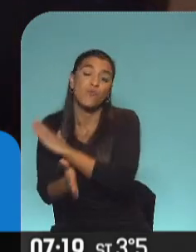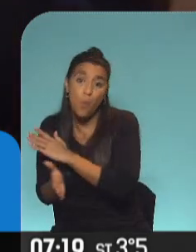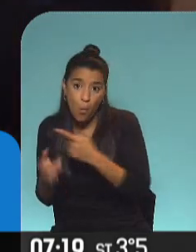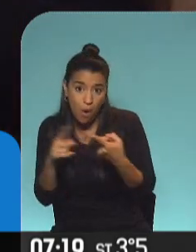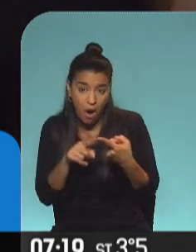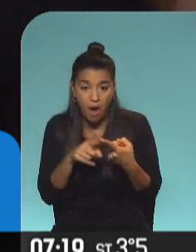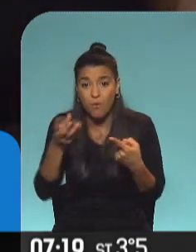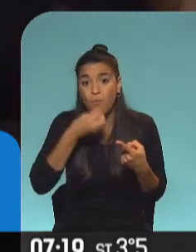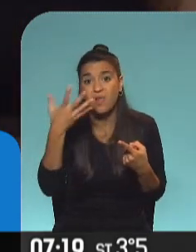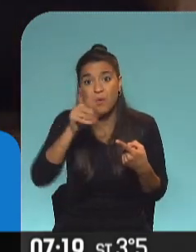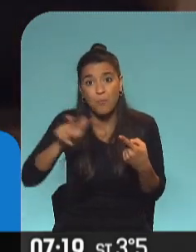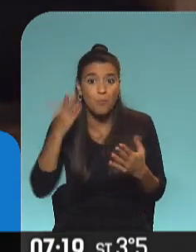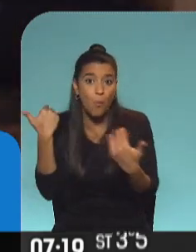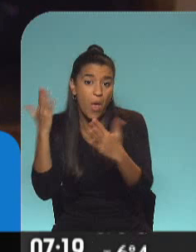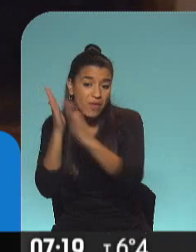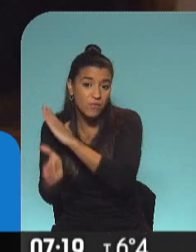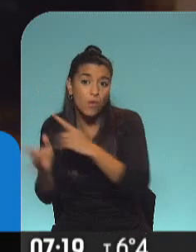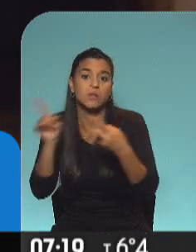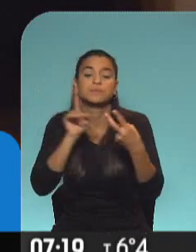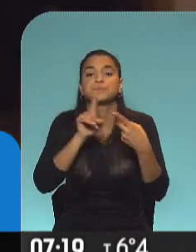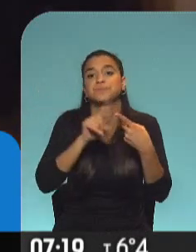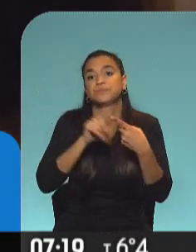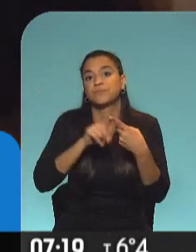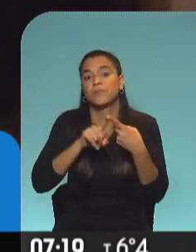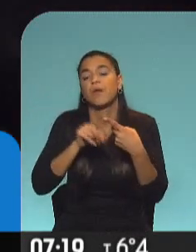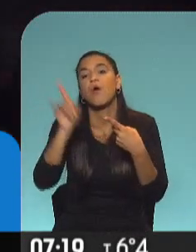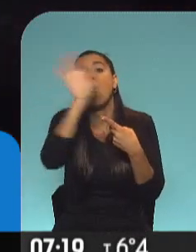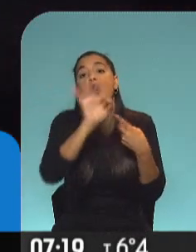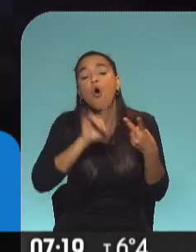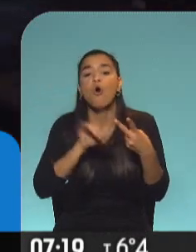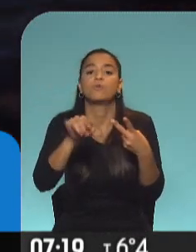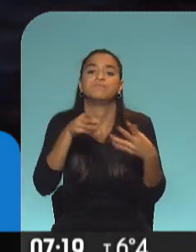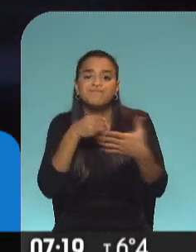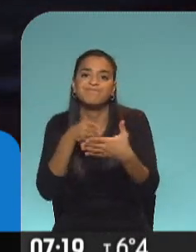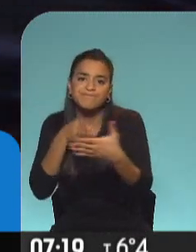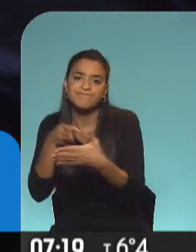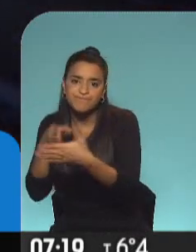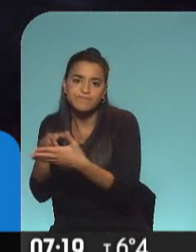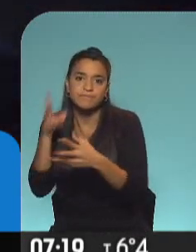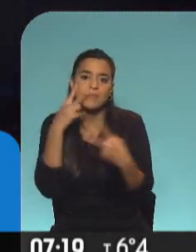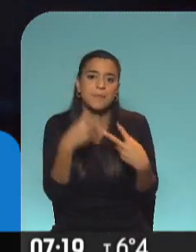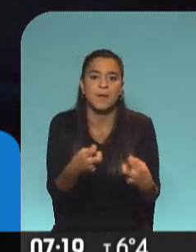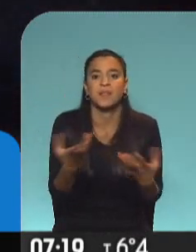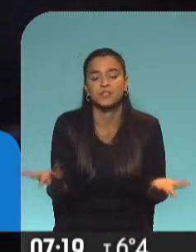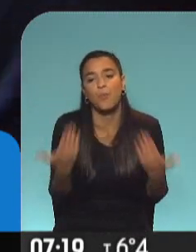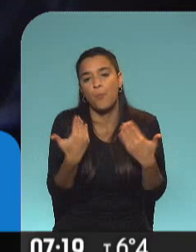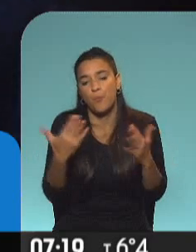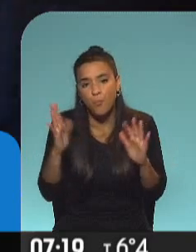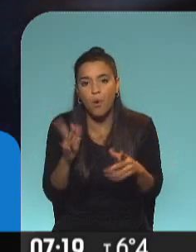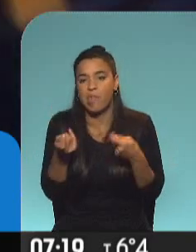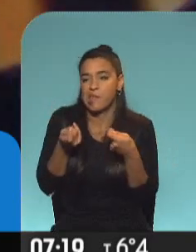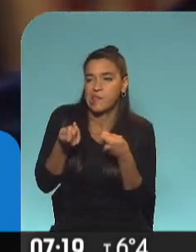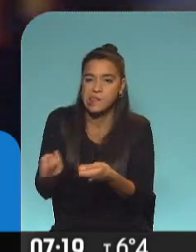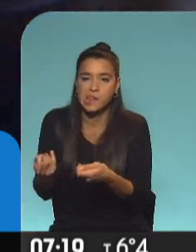que cualquiera de estos pudiera fugarse y permanecer prófugo, o de entorpecimiento de la investigación, es decir, que pudiera apretar a